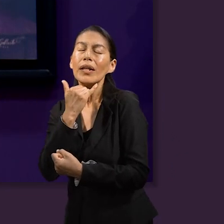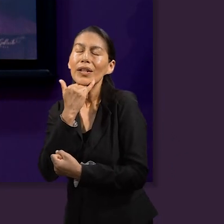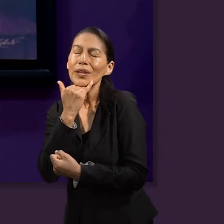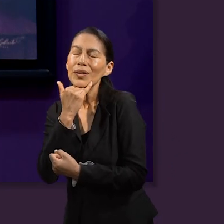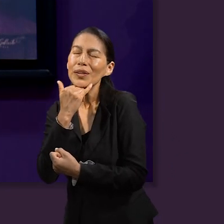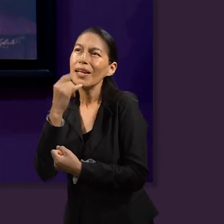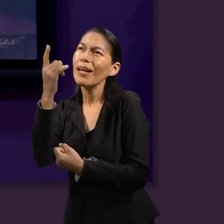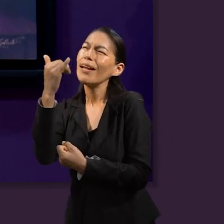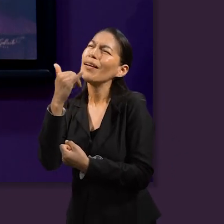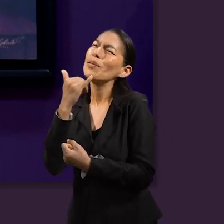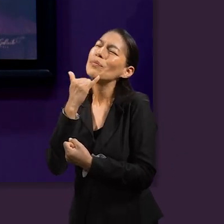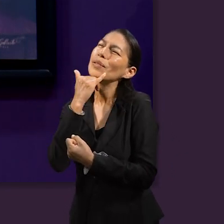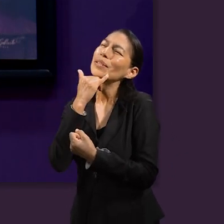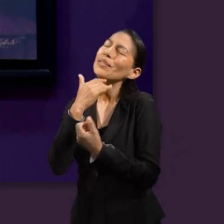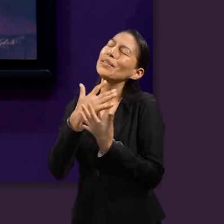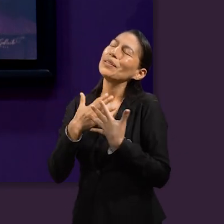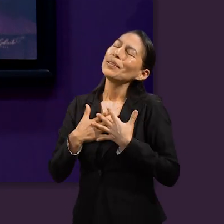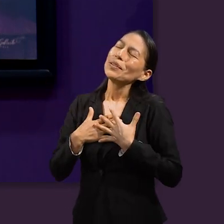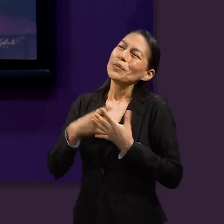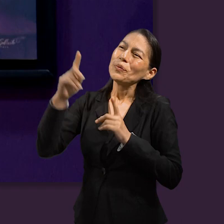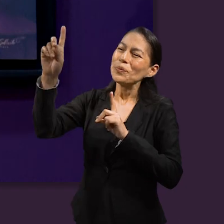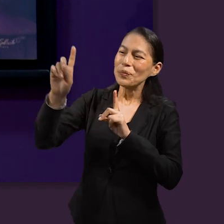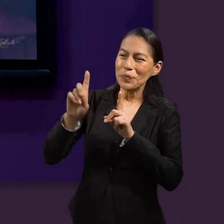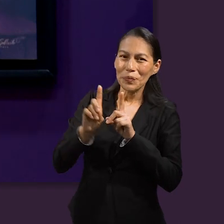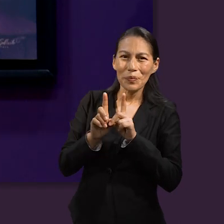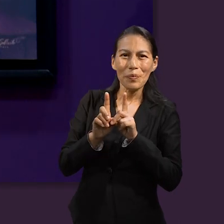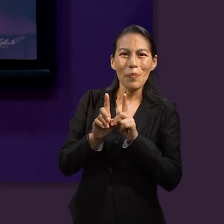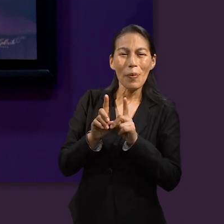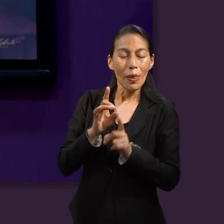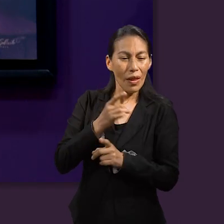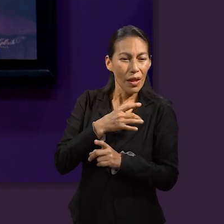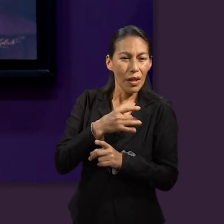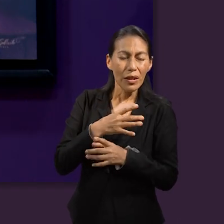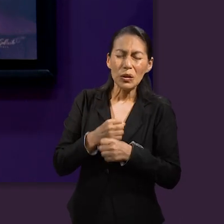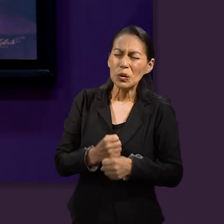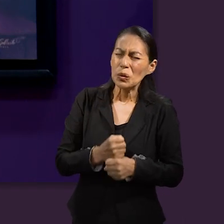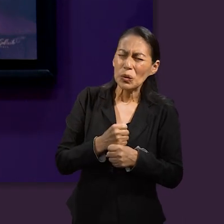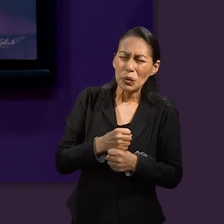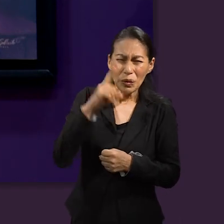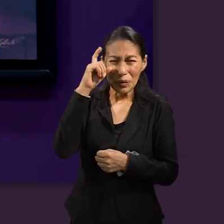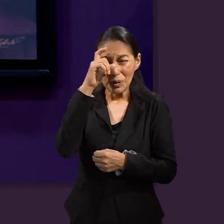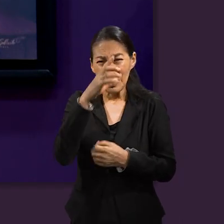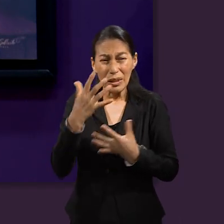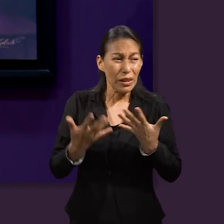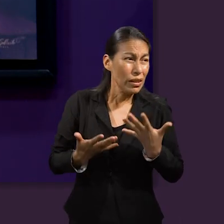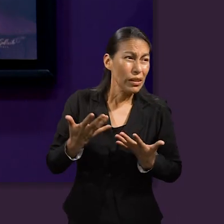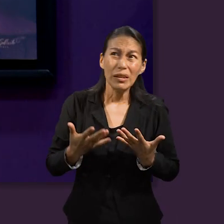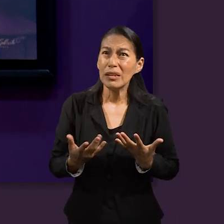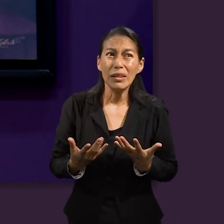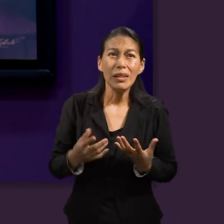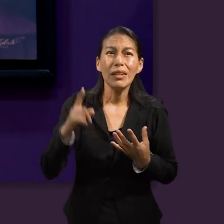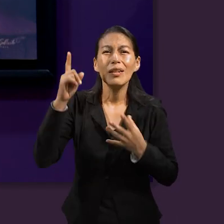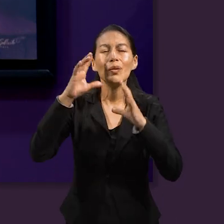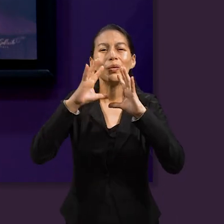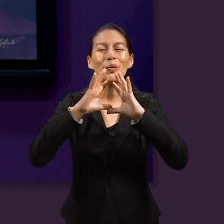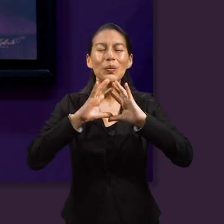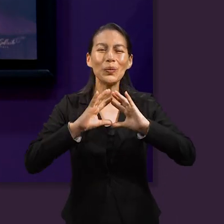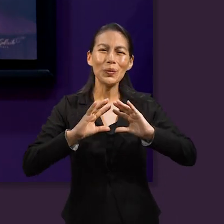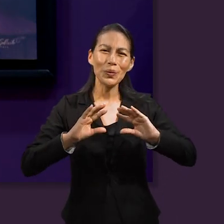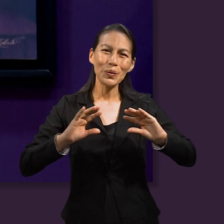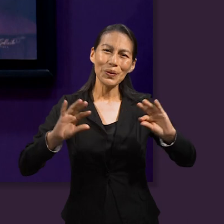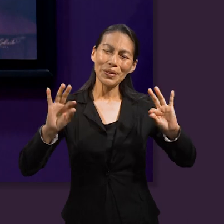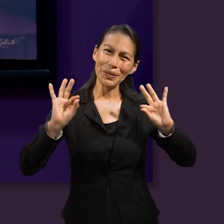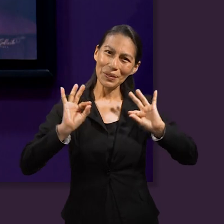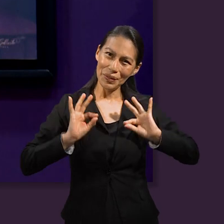y la seguridad de que él va a estar con nosotros y disipar cualquier temor o duda desconfianza y